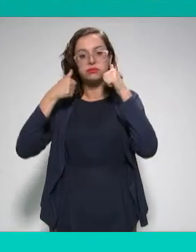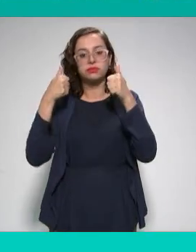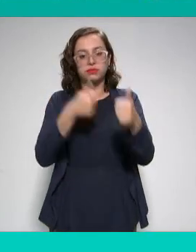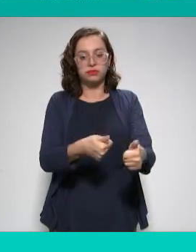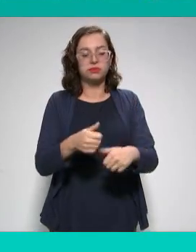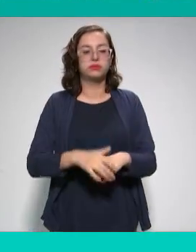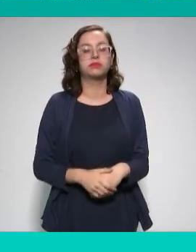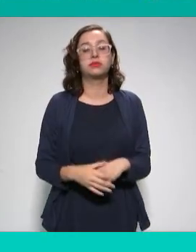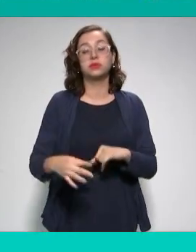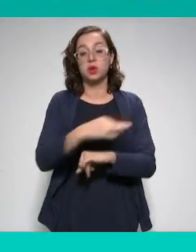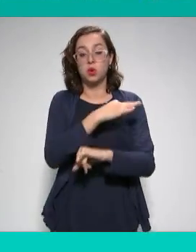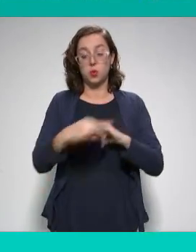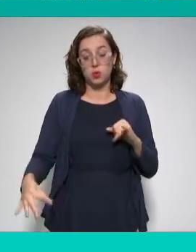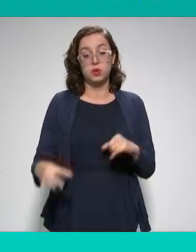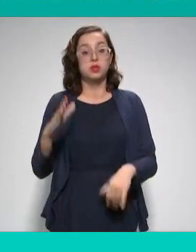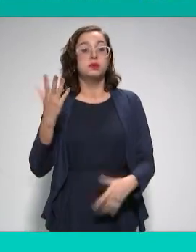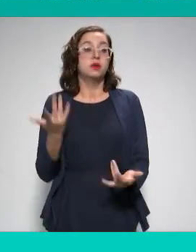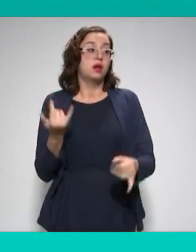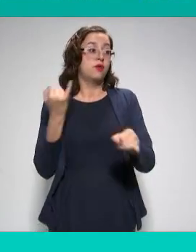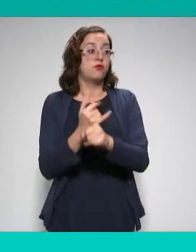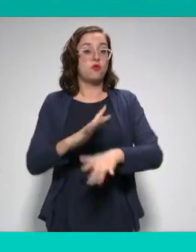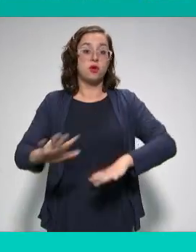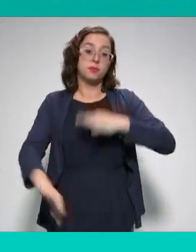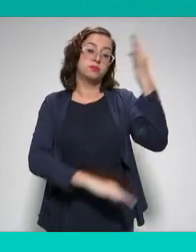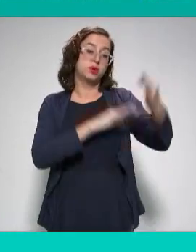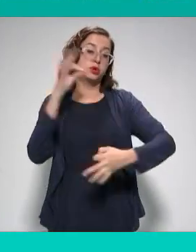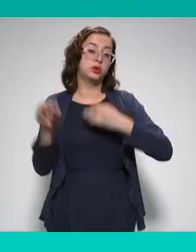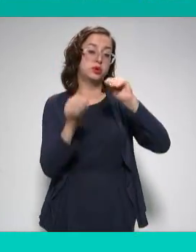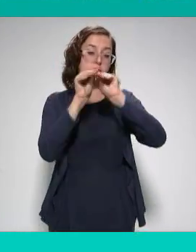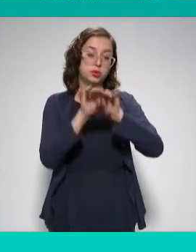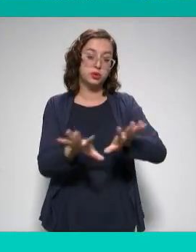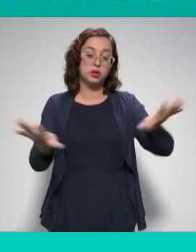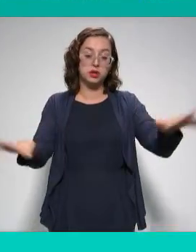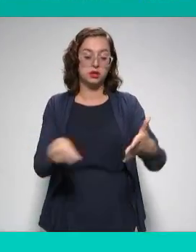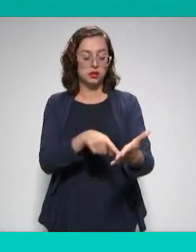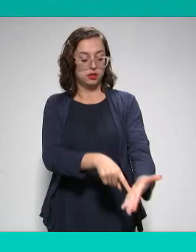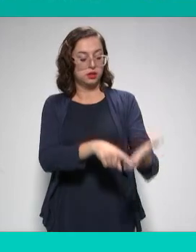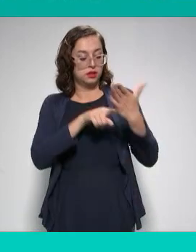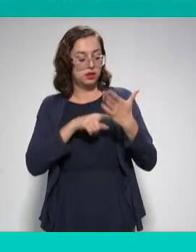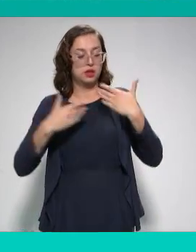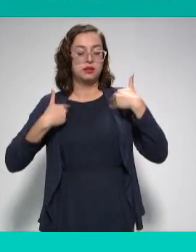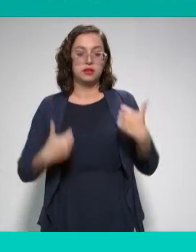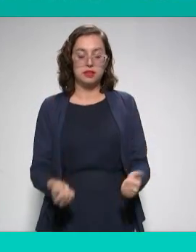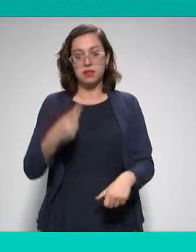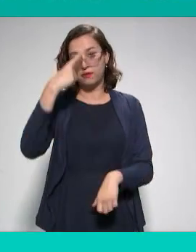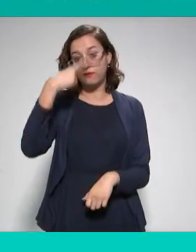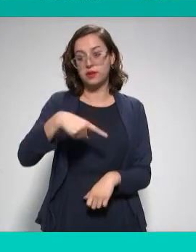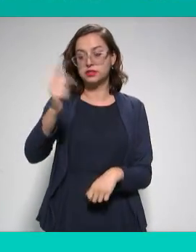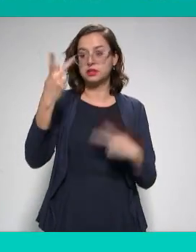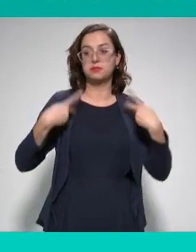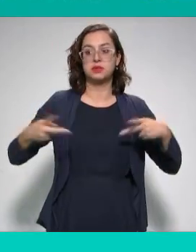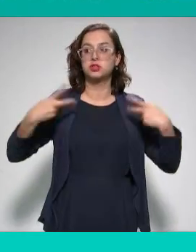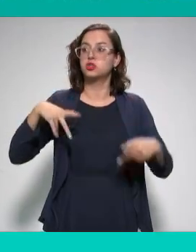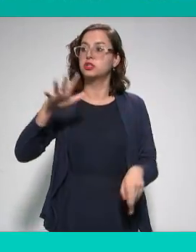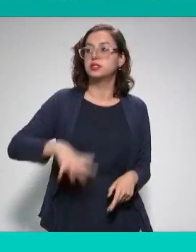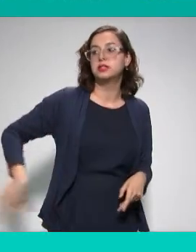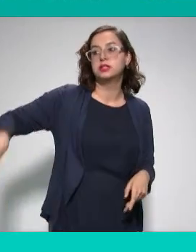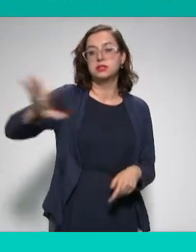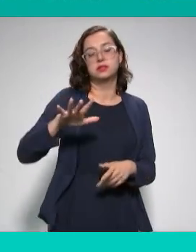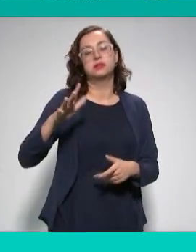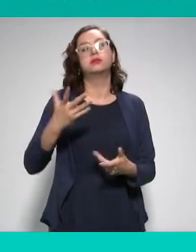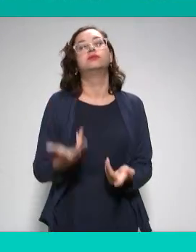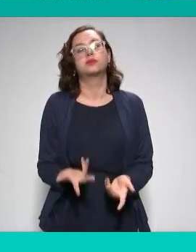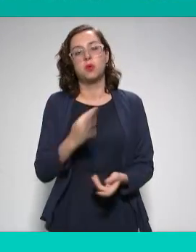publicidad de la mayor información sobre el tema en formatos que permitan su aprovechamiento por parte de la ciudadanía en